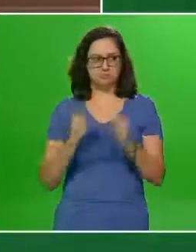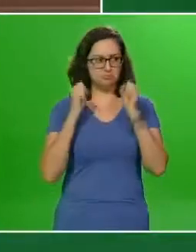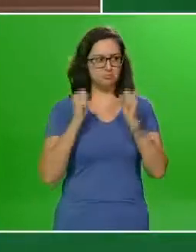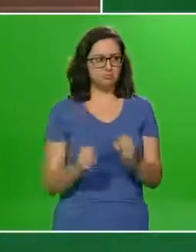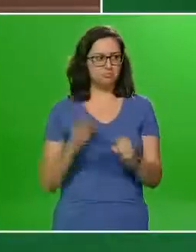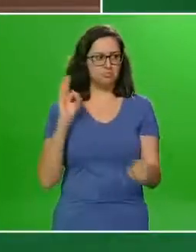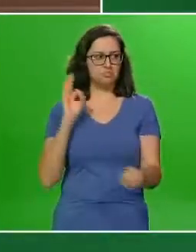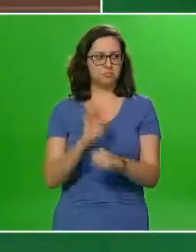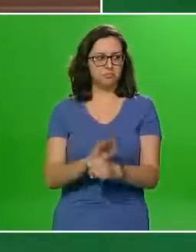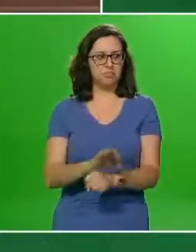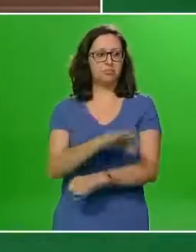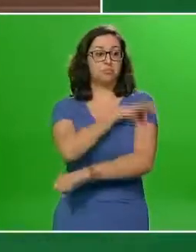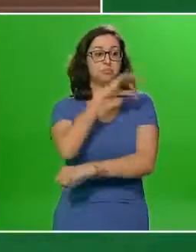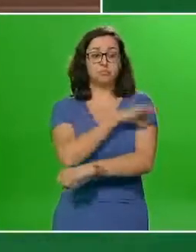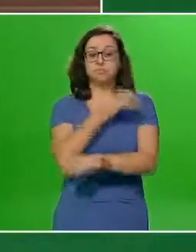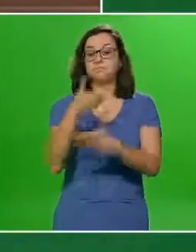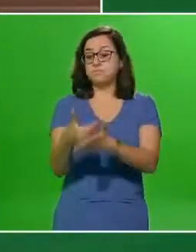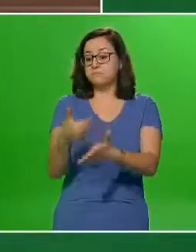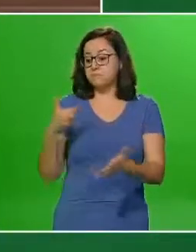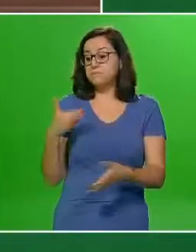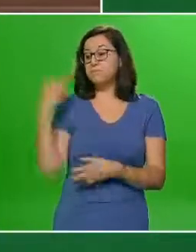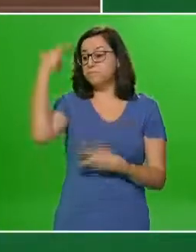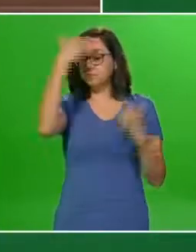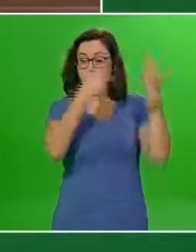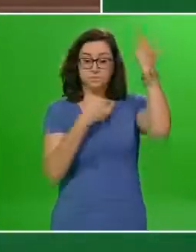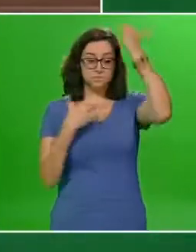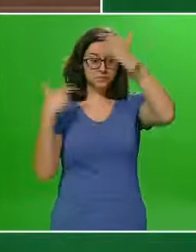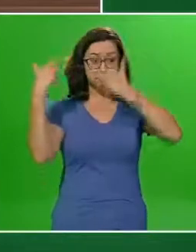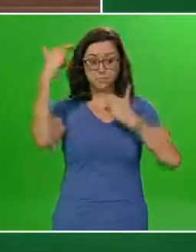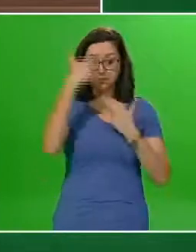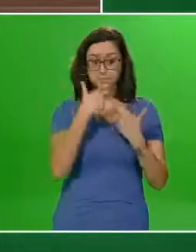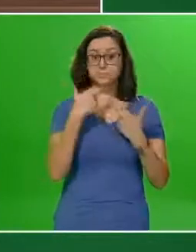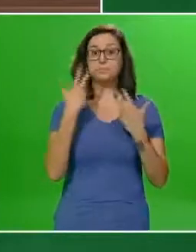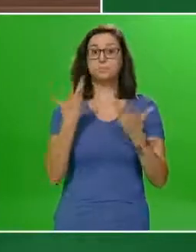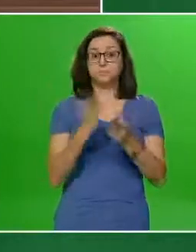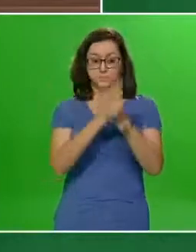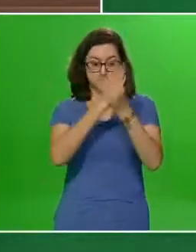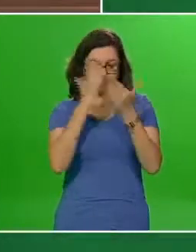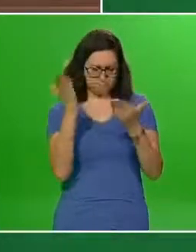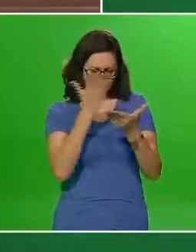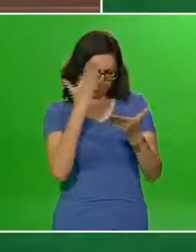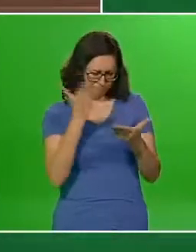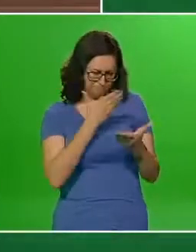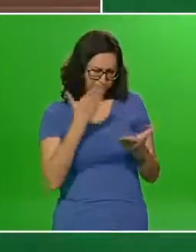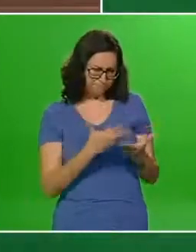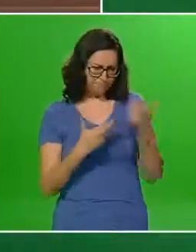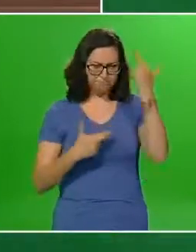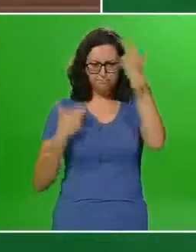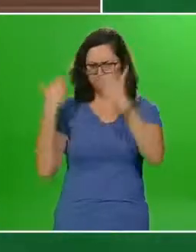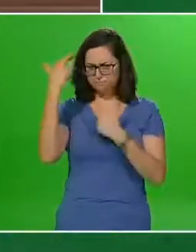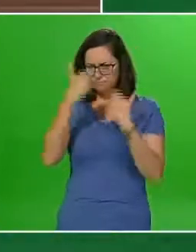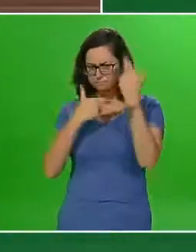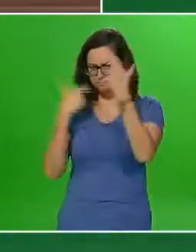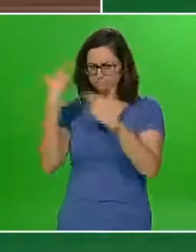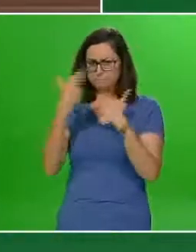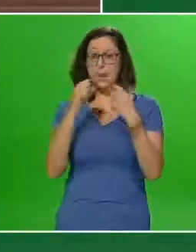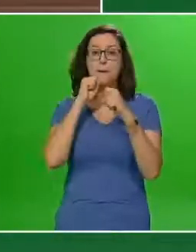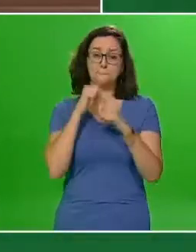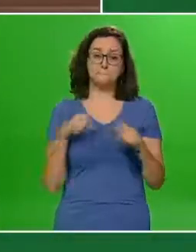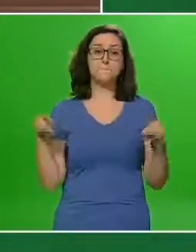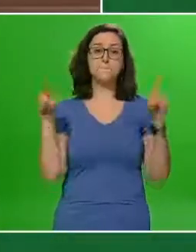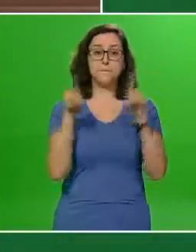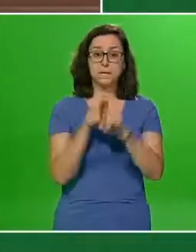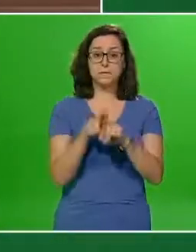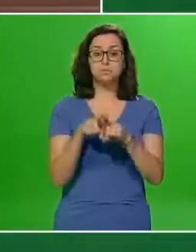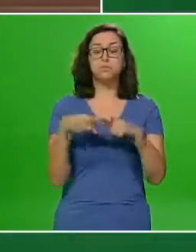son vacunas que se evaluaron por parte de COFEPRIS, se evaluó el expediente de los ensayos clínicos, y también no